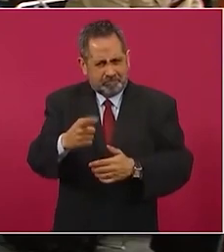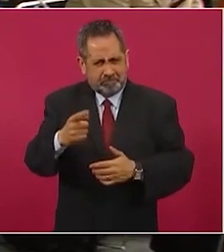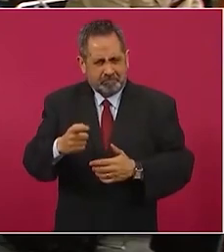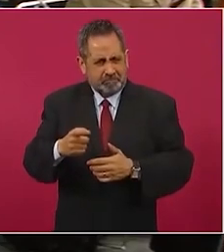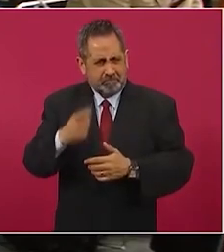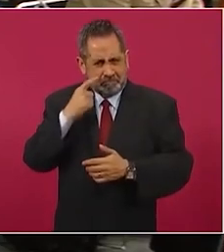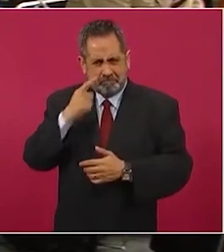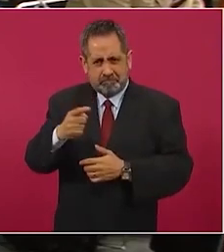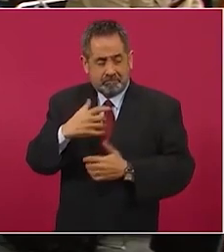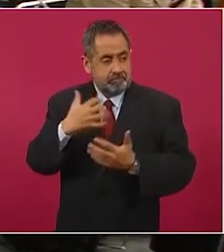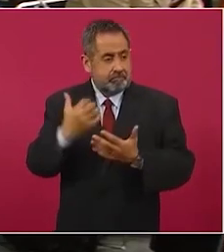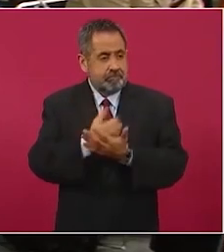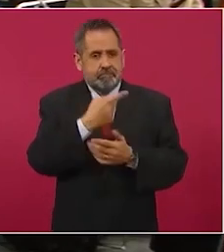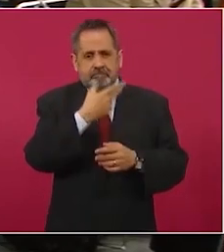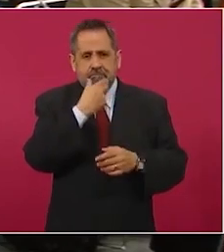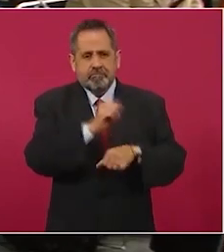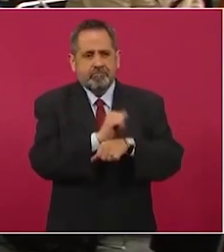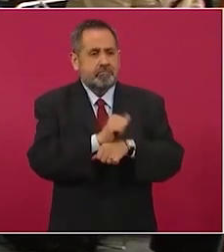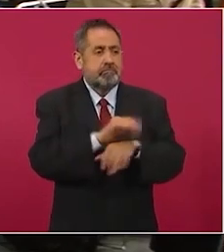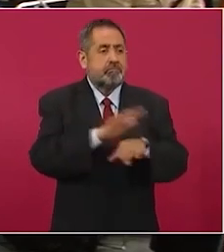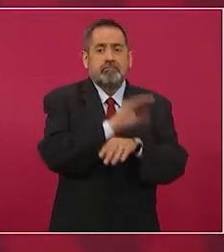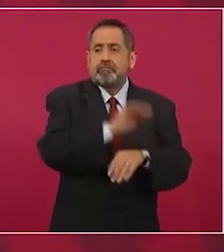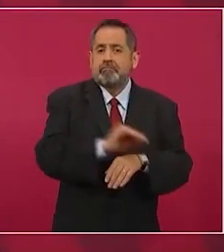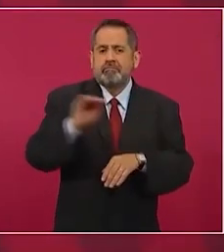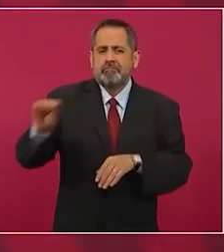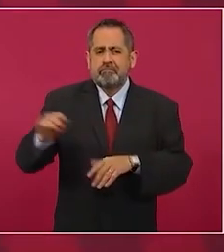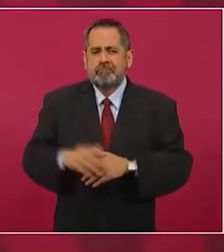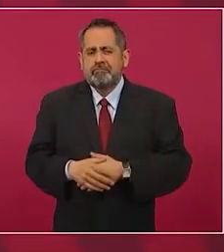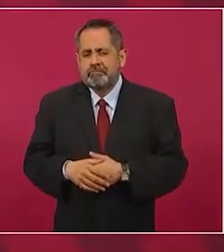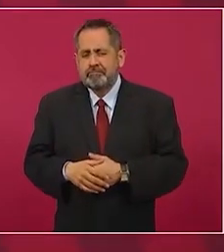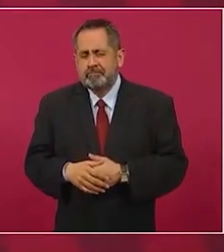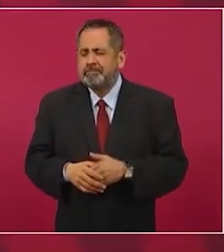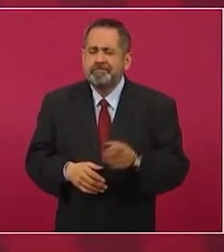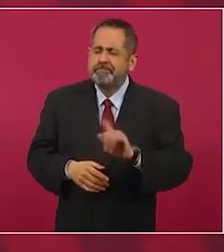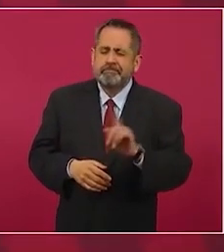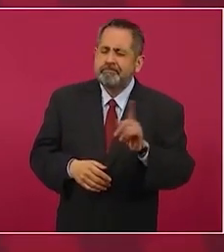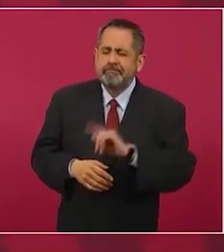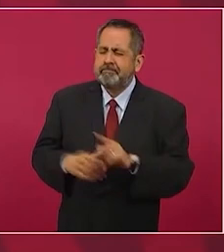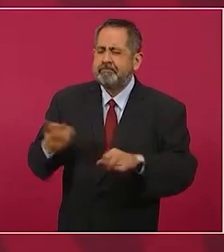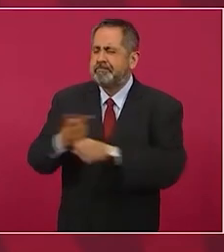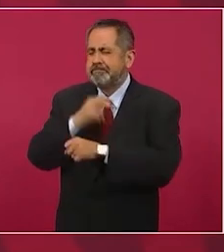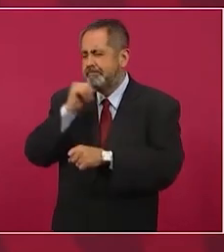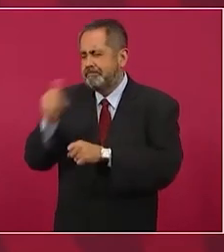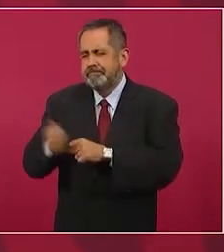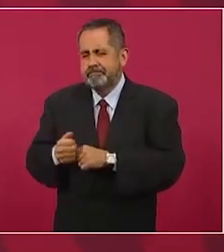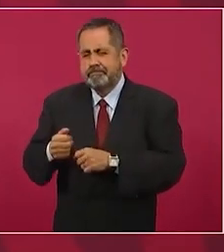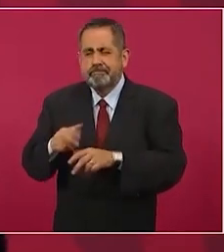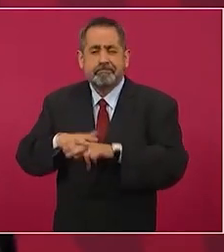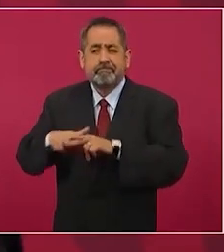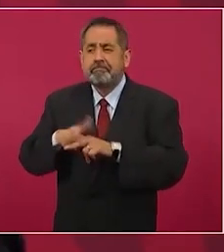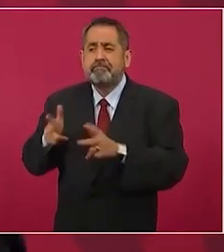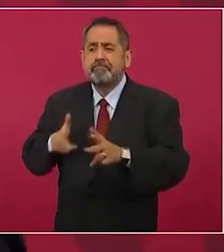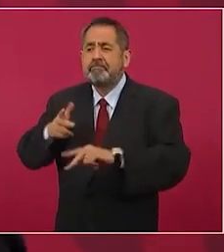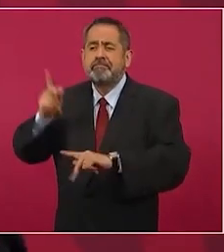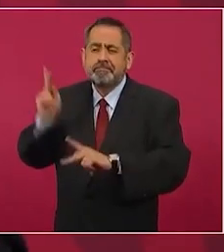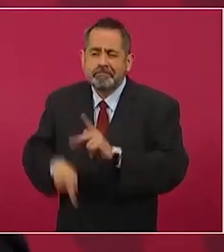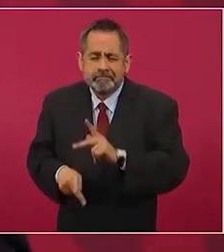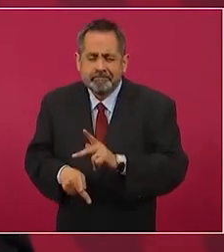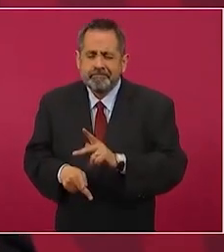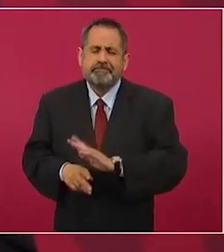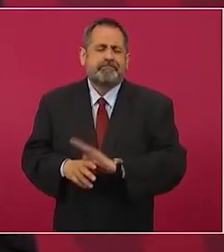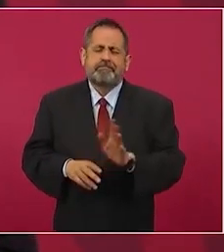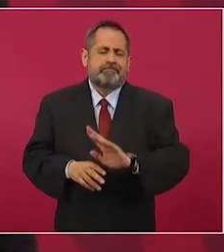a ganar este actor Roberto Palazuelos? No, no. No, y en esa